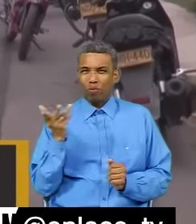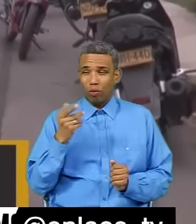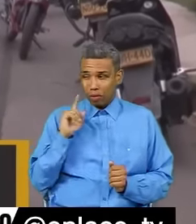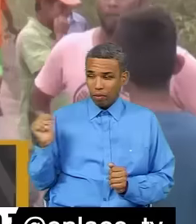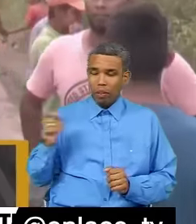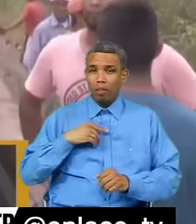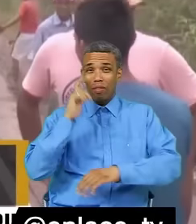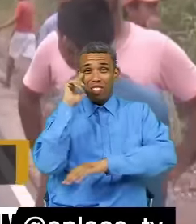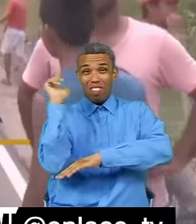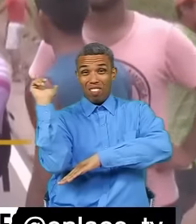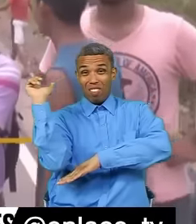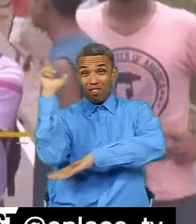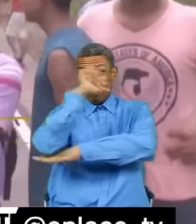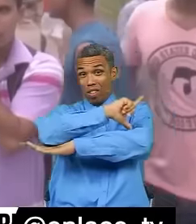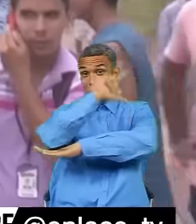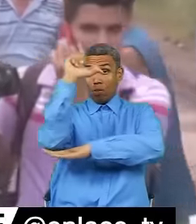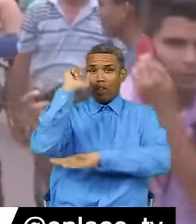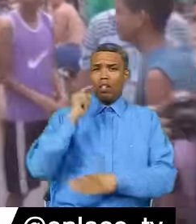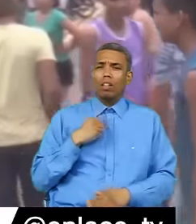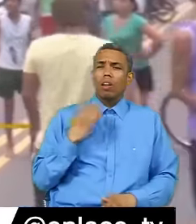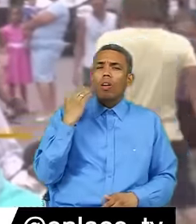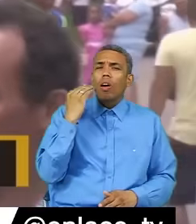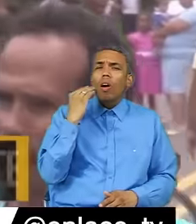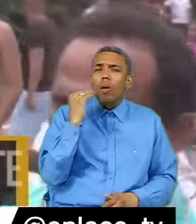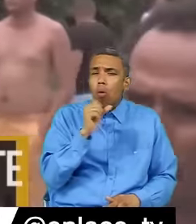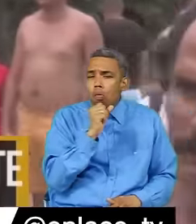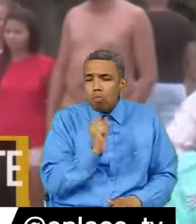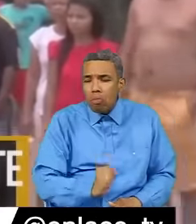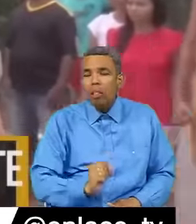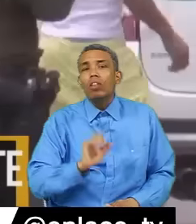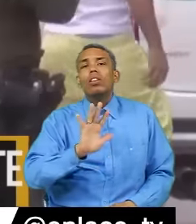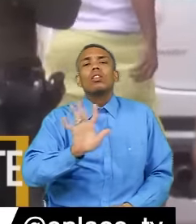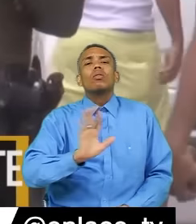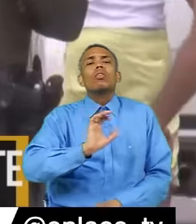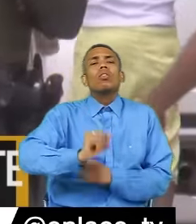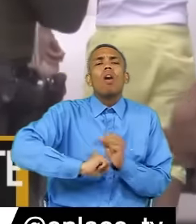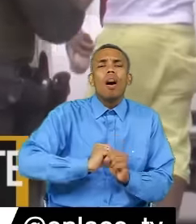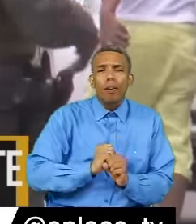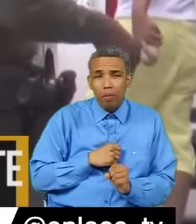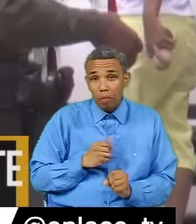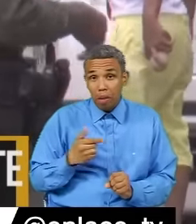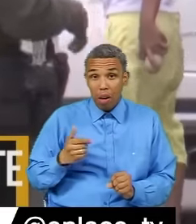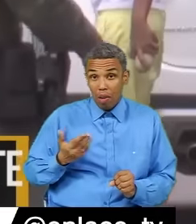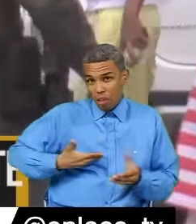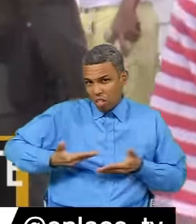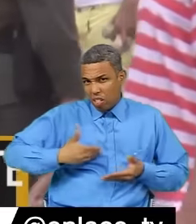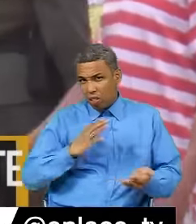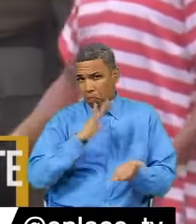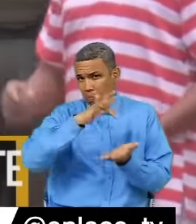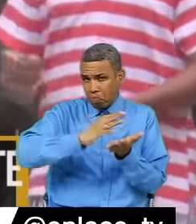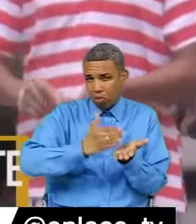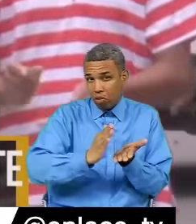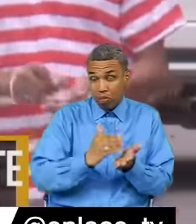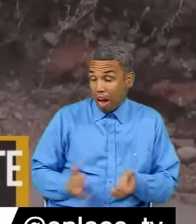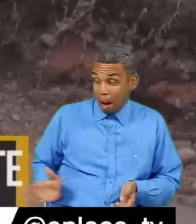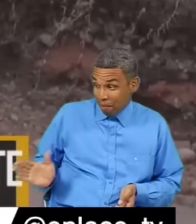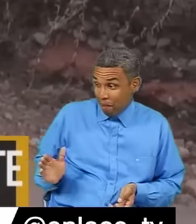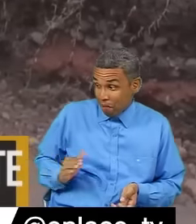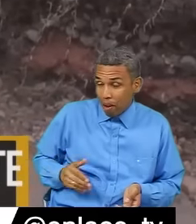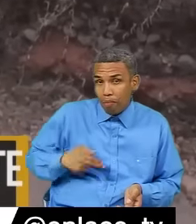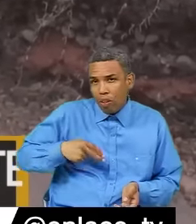Laureles, momentos en que la señora Luz Marina Márquez, de 55 años de edad, se dirigía hacia la tienda para realizar las compras de los ingredientes del